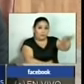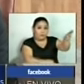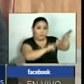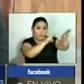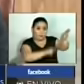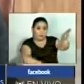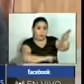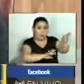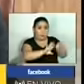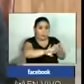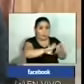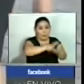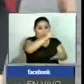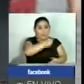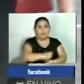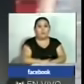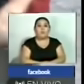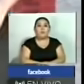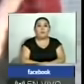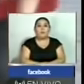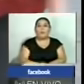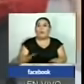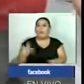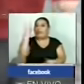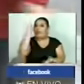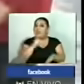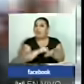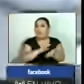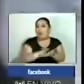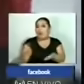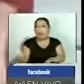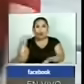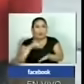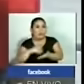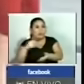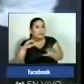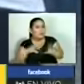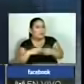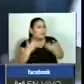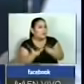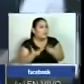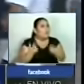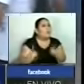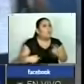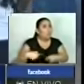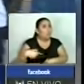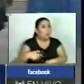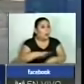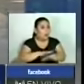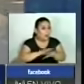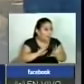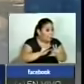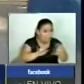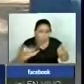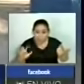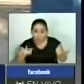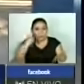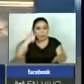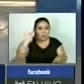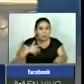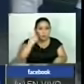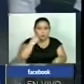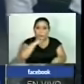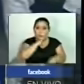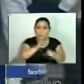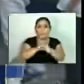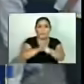su colegiatura poder cobrar. En cuanto a la fecha que volverán los alumnos a clases, sostiene que será hasta que no exista peligro por el